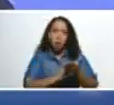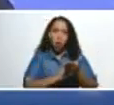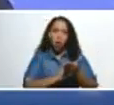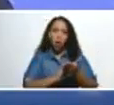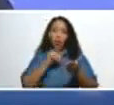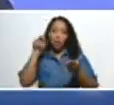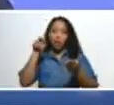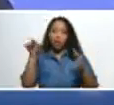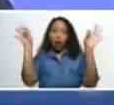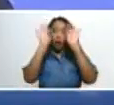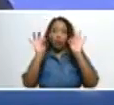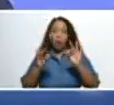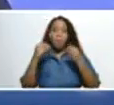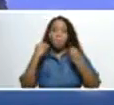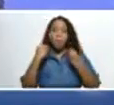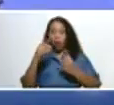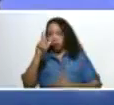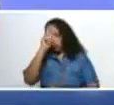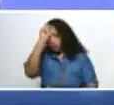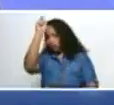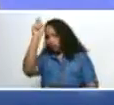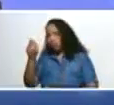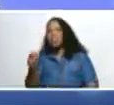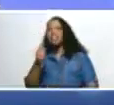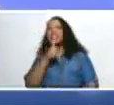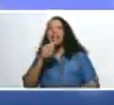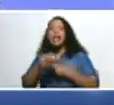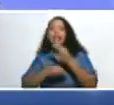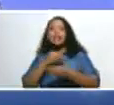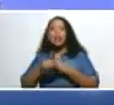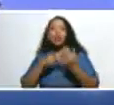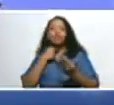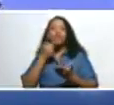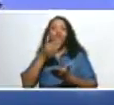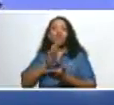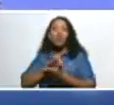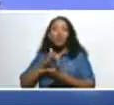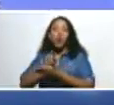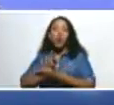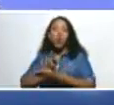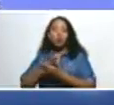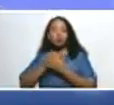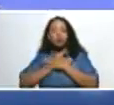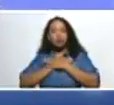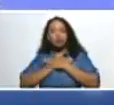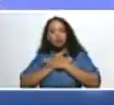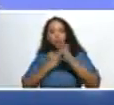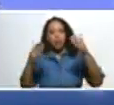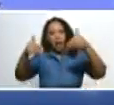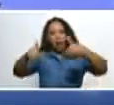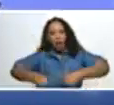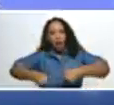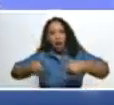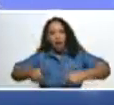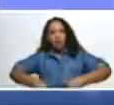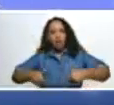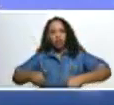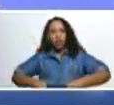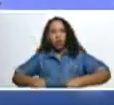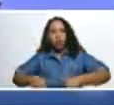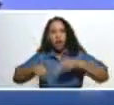esa forma para homenajear a quienes dieron su vida, a quienes entregaron su esfuerzo de manera